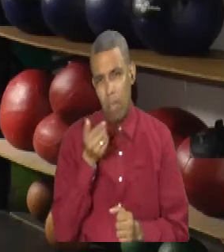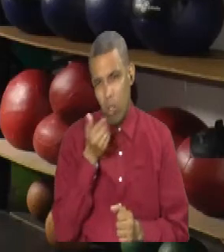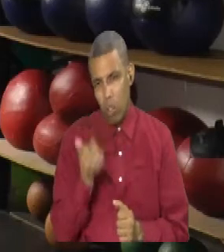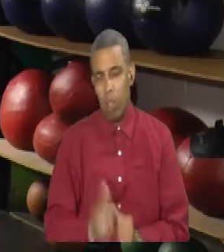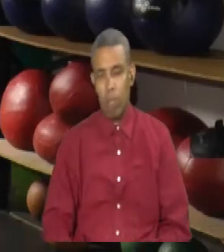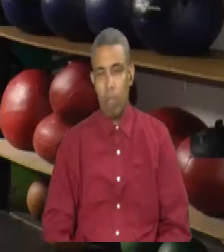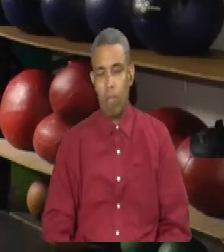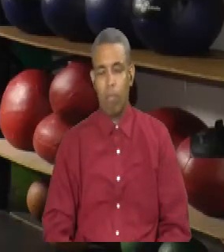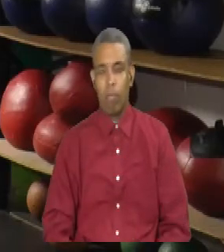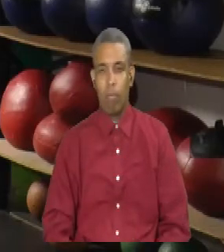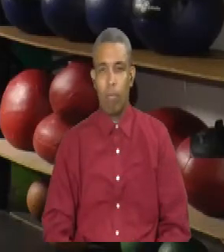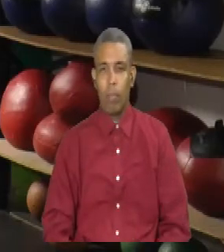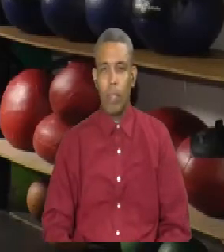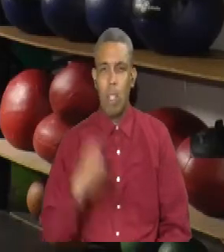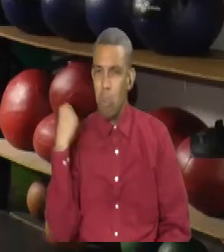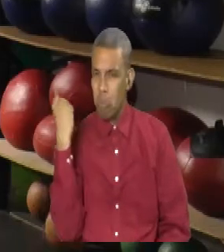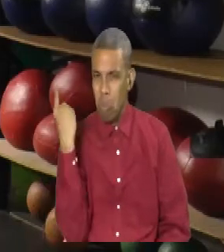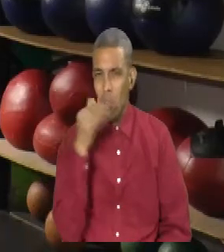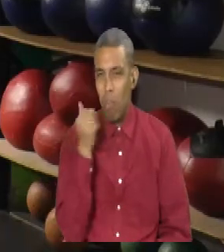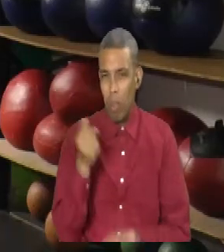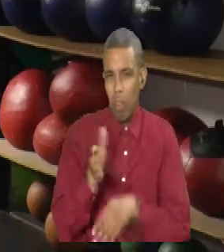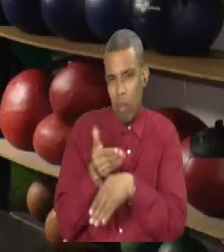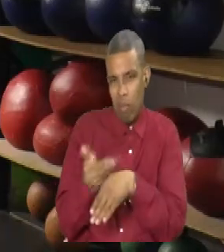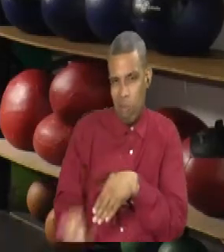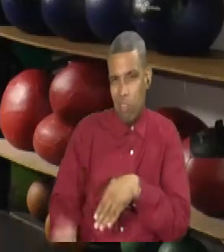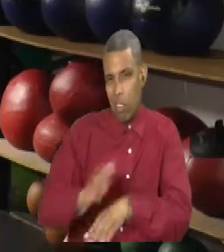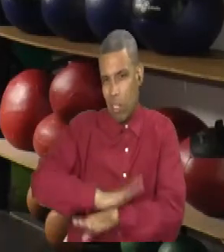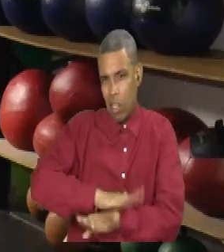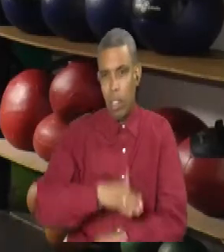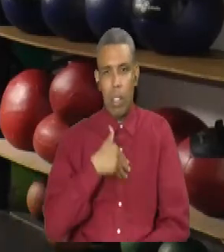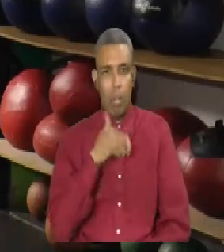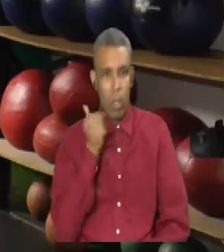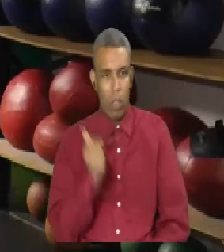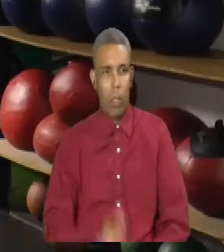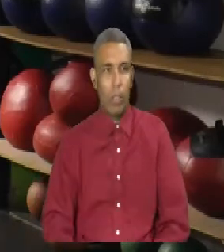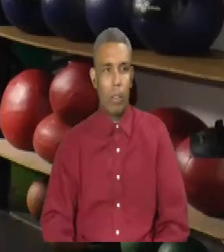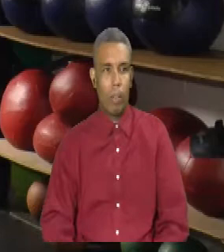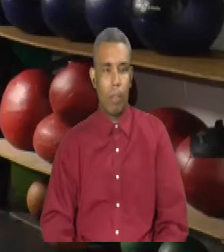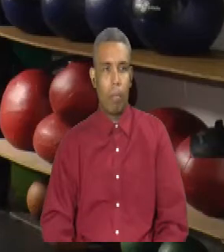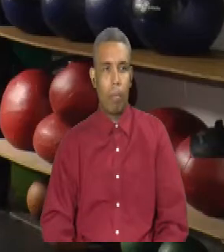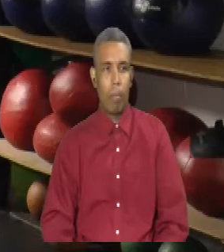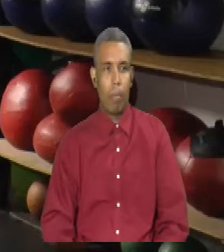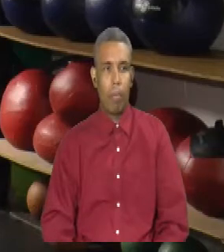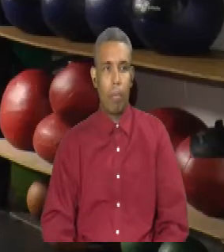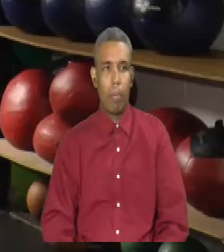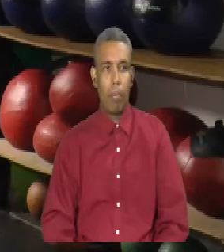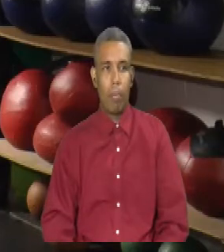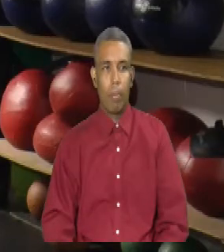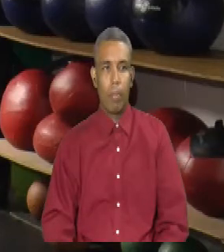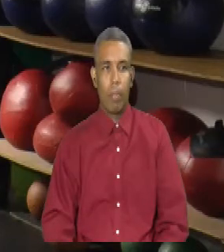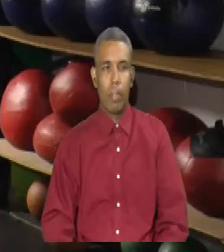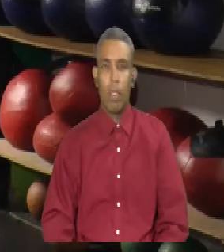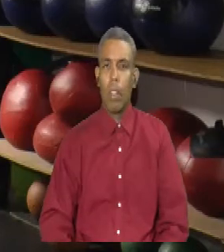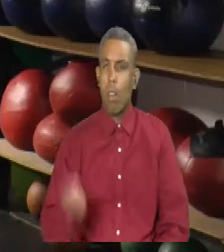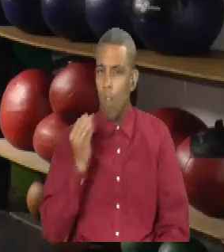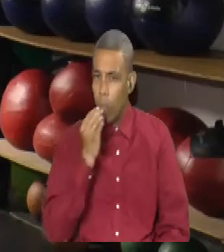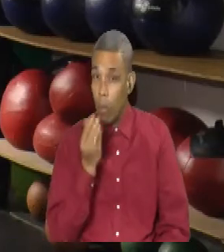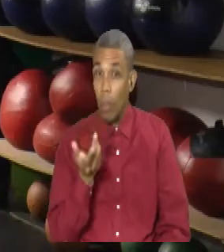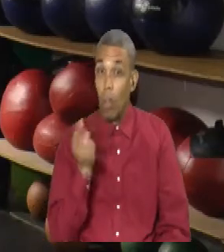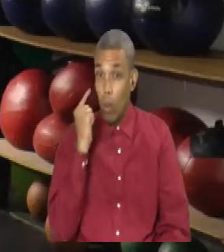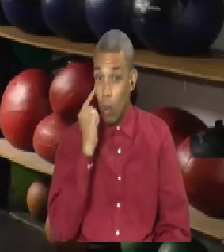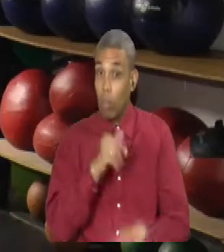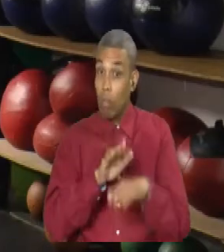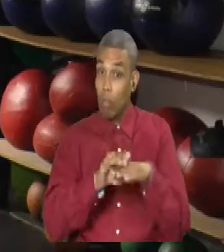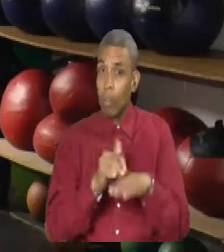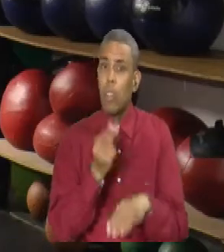alimentos también que tienen que dejar de comer, los dulces,